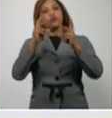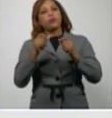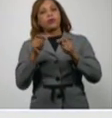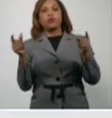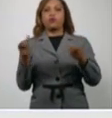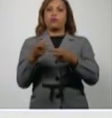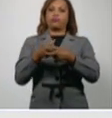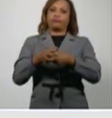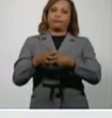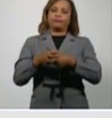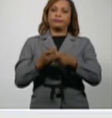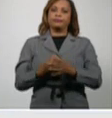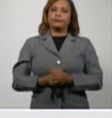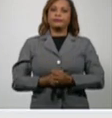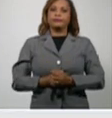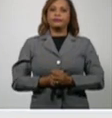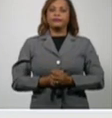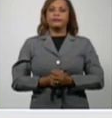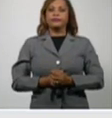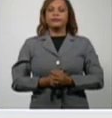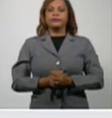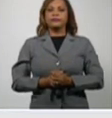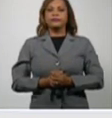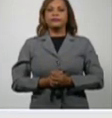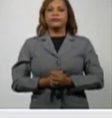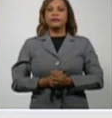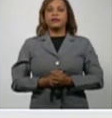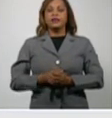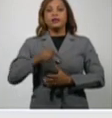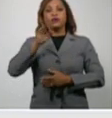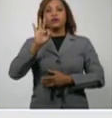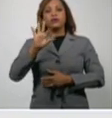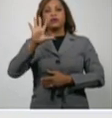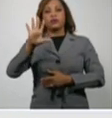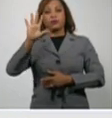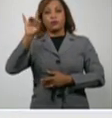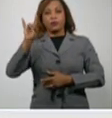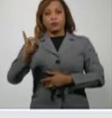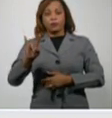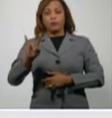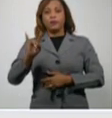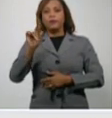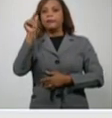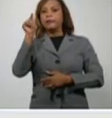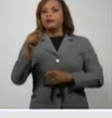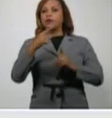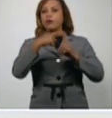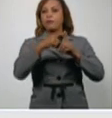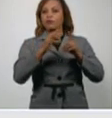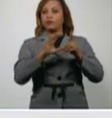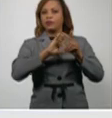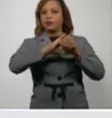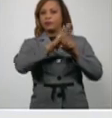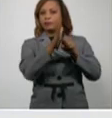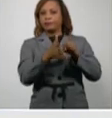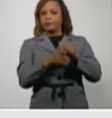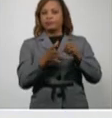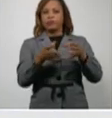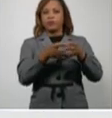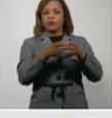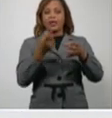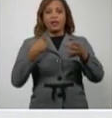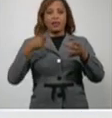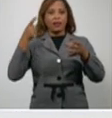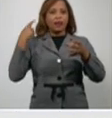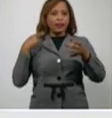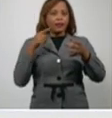muestras. De las 859 pacientes que se diagnosticaron ayer